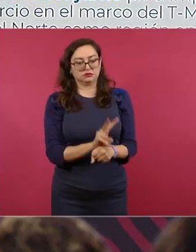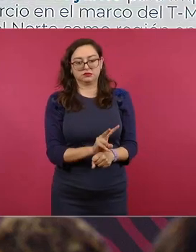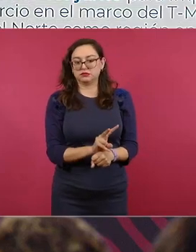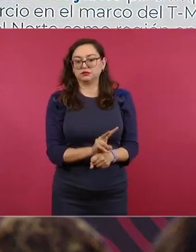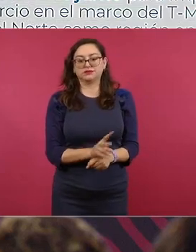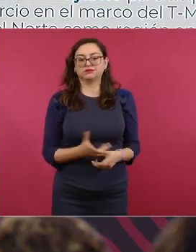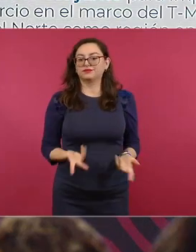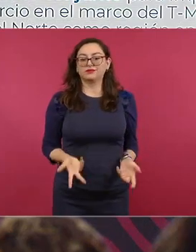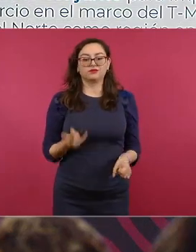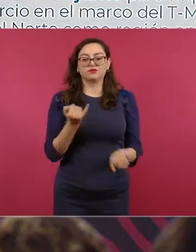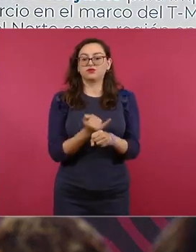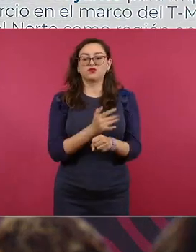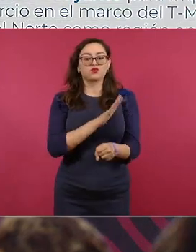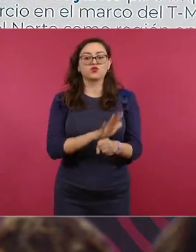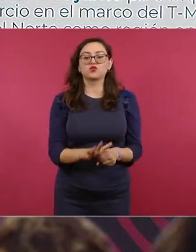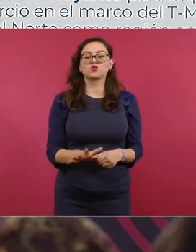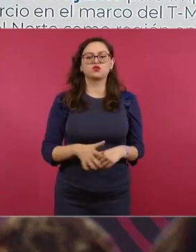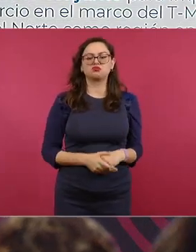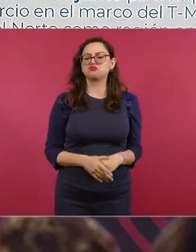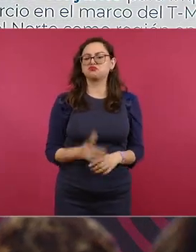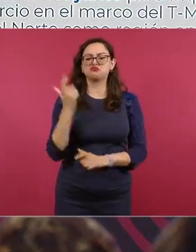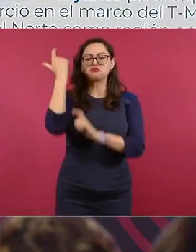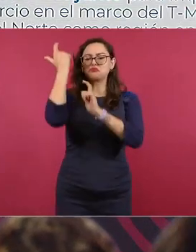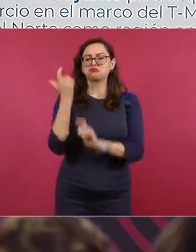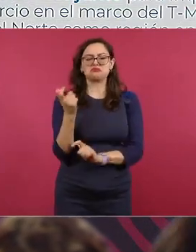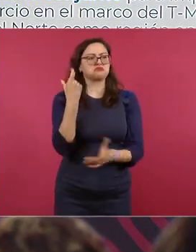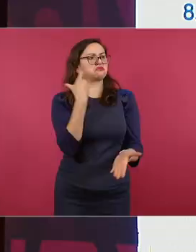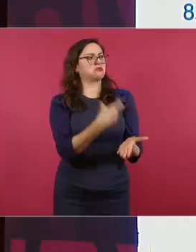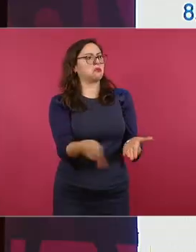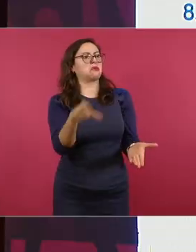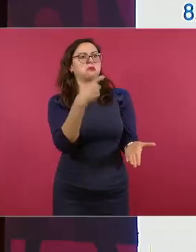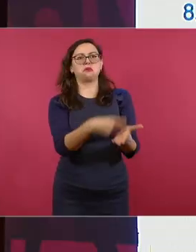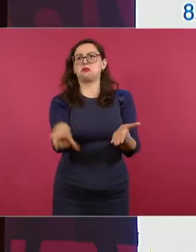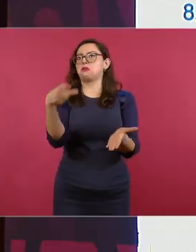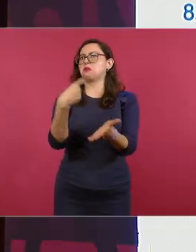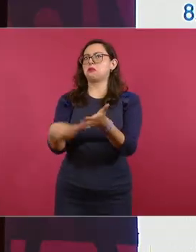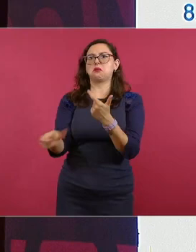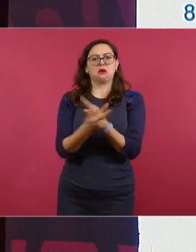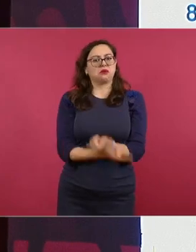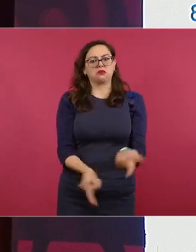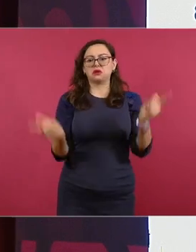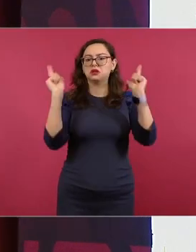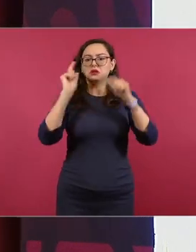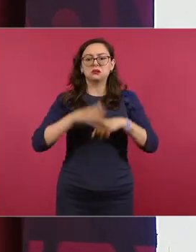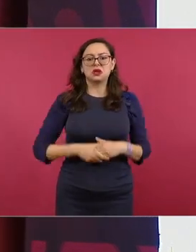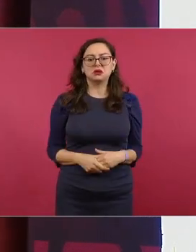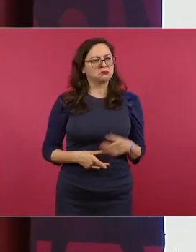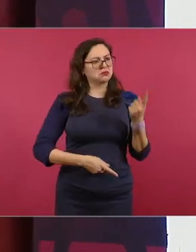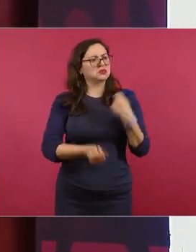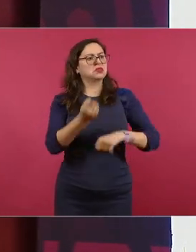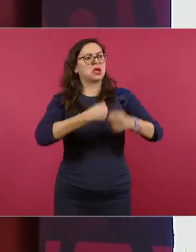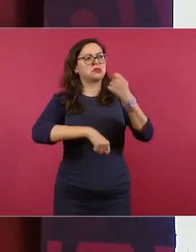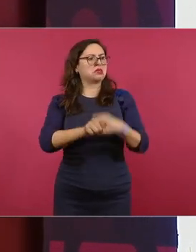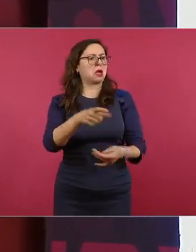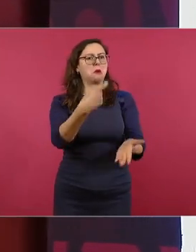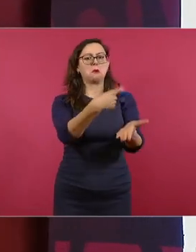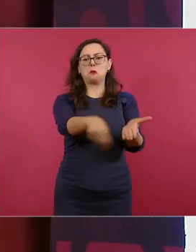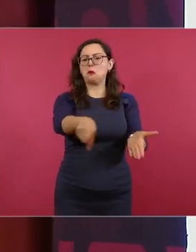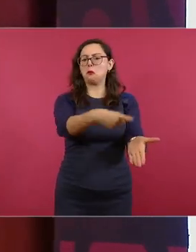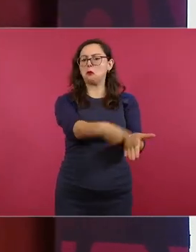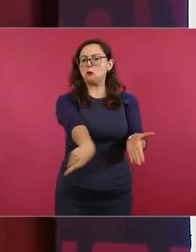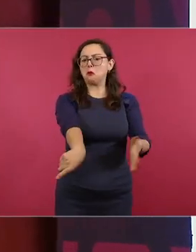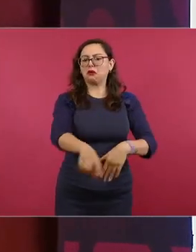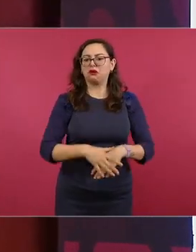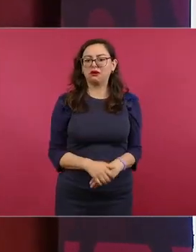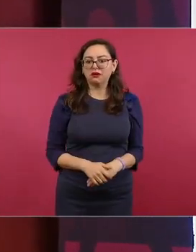¿No es posible que se pueda comprar cualquier arma en cualquier supermercado? No hay